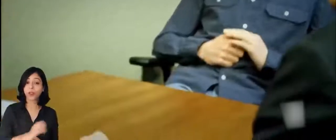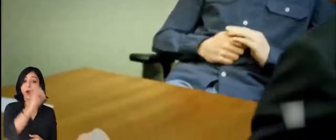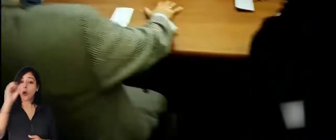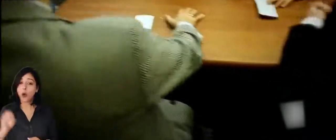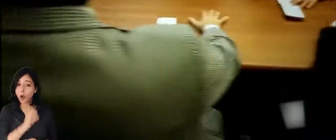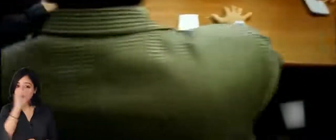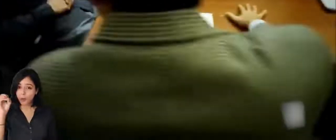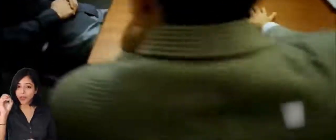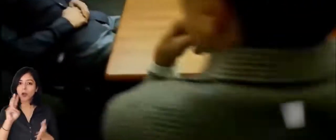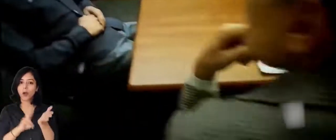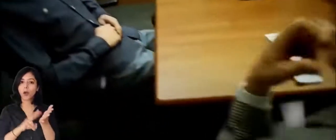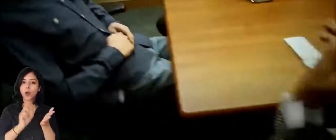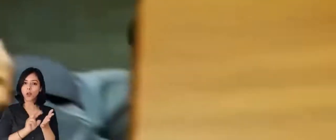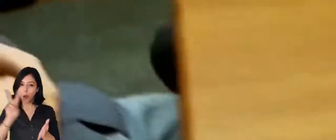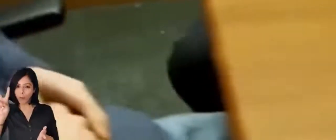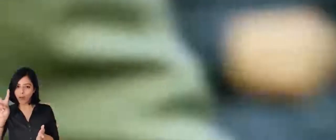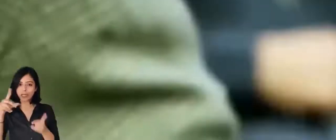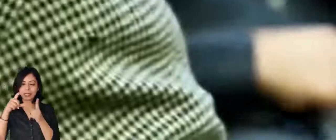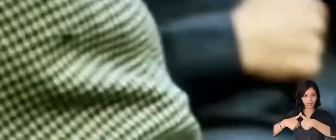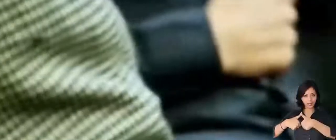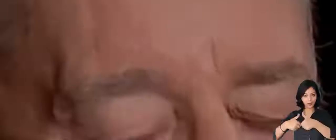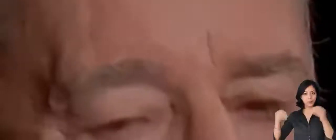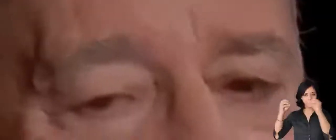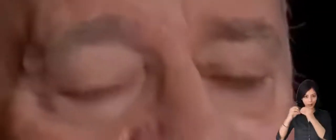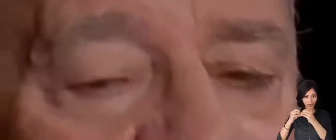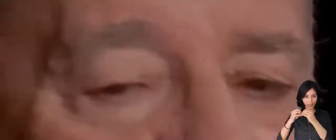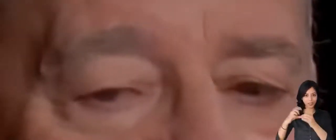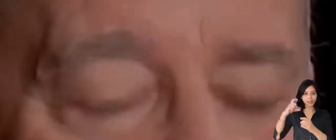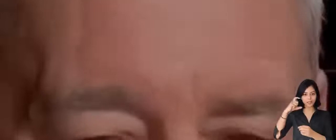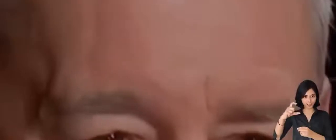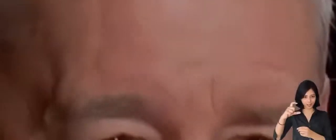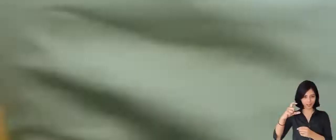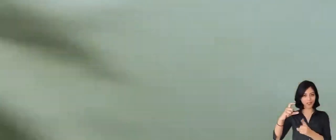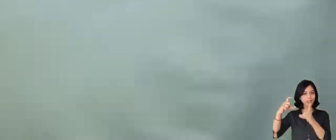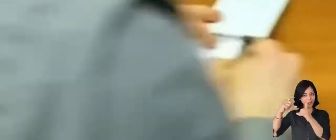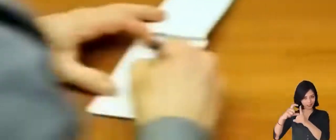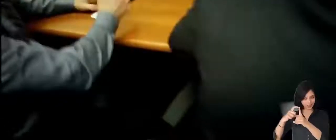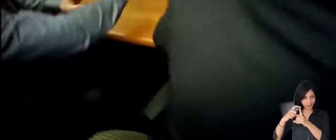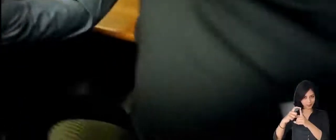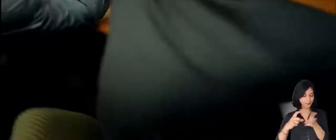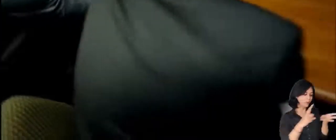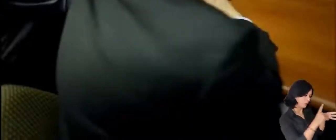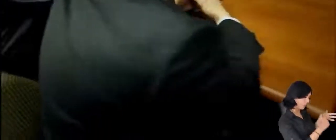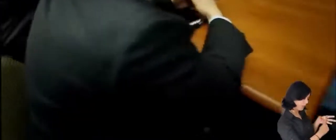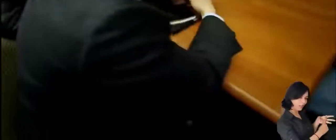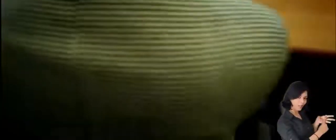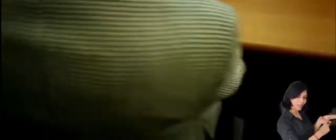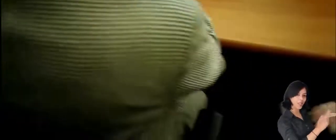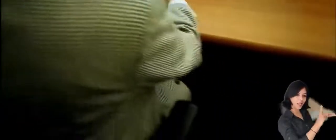Se lo llevaron a la estación para volver a hablar con él. Había una mesa con dos detectives de un